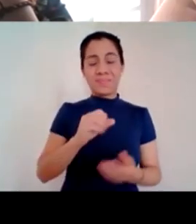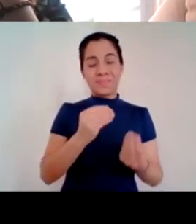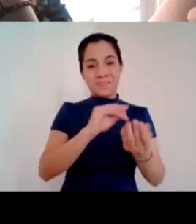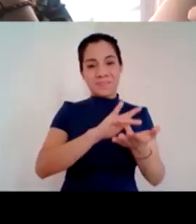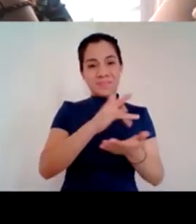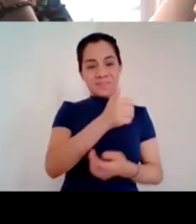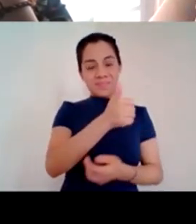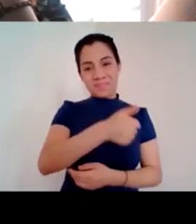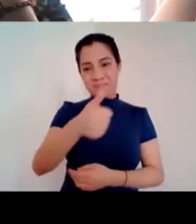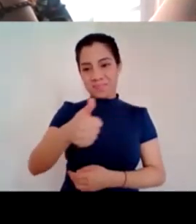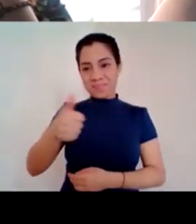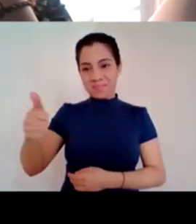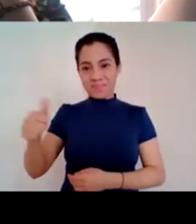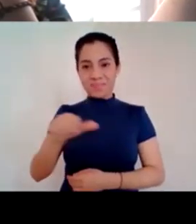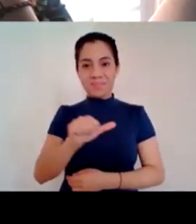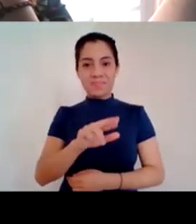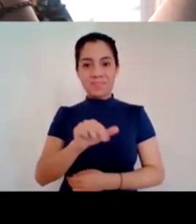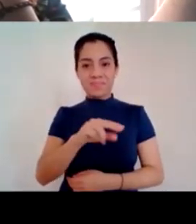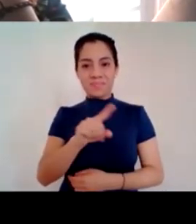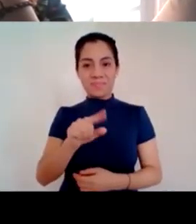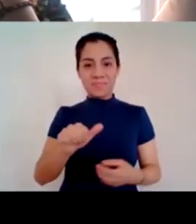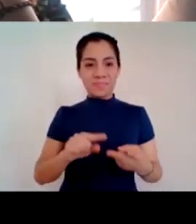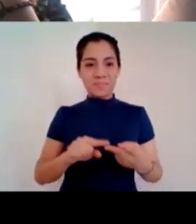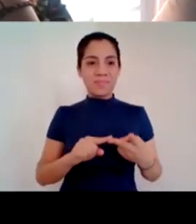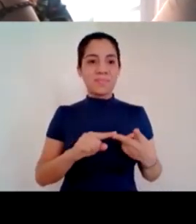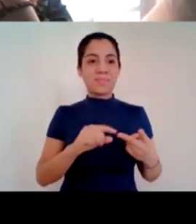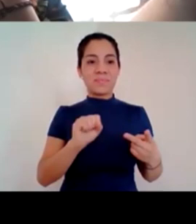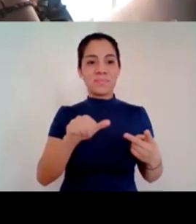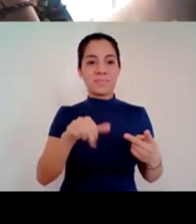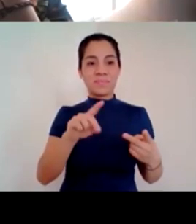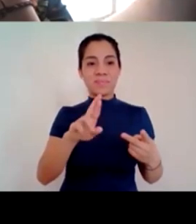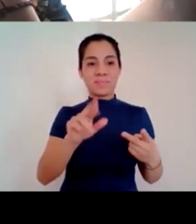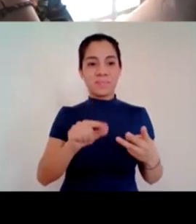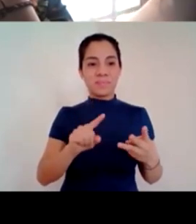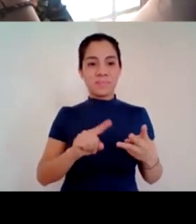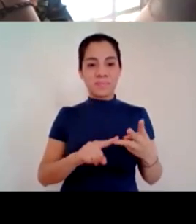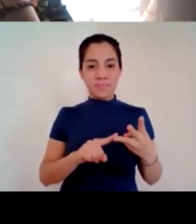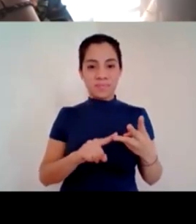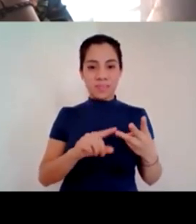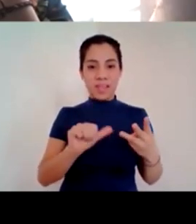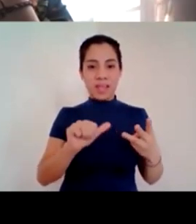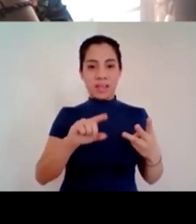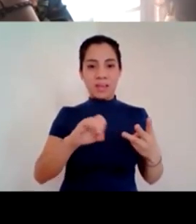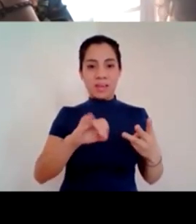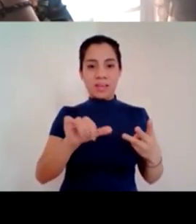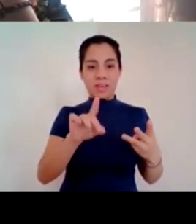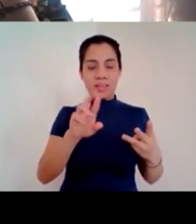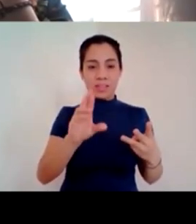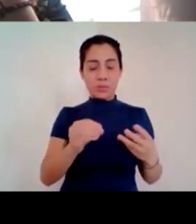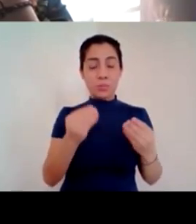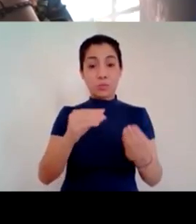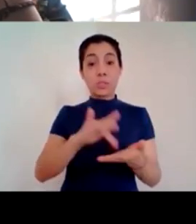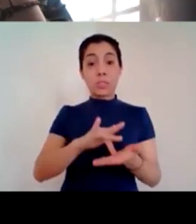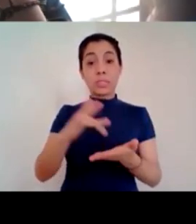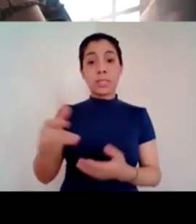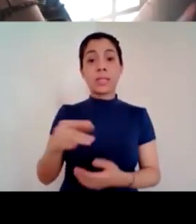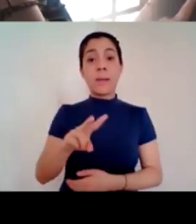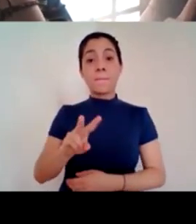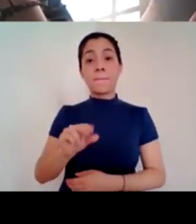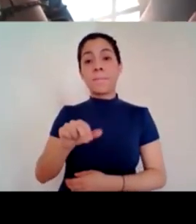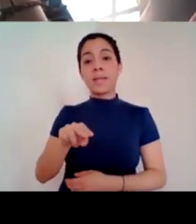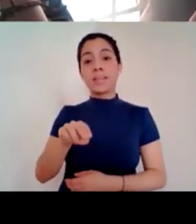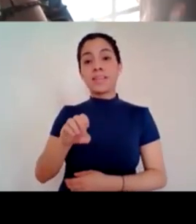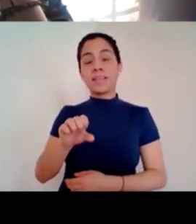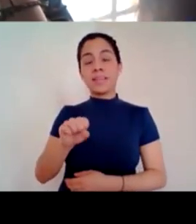Sandra a Alejandro gracias a Vanessa y a Dios mío te iba a cambiar el nombre espérame espérame porque yo lo